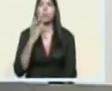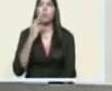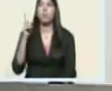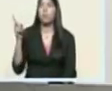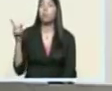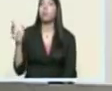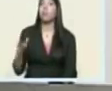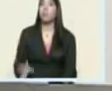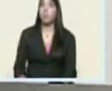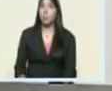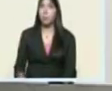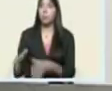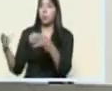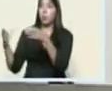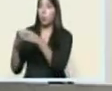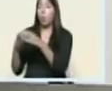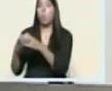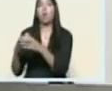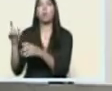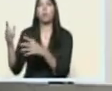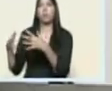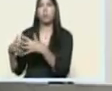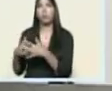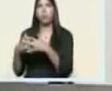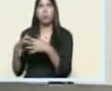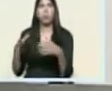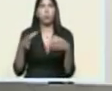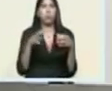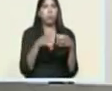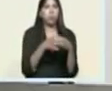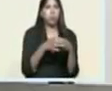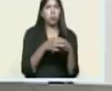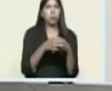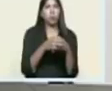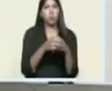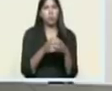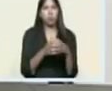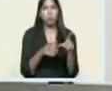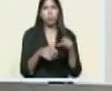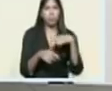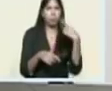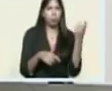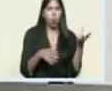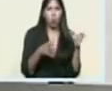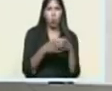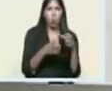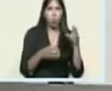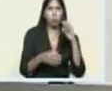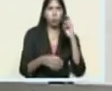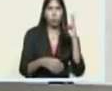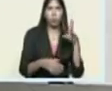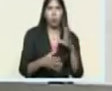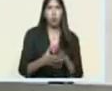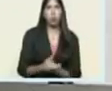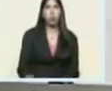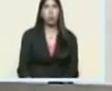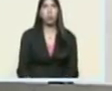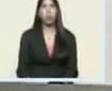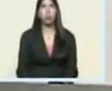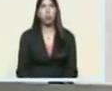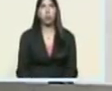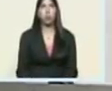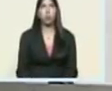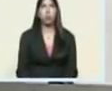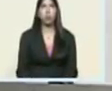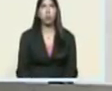Houston enfrentan en el estadio de los Dodgers de Los Ángeles la final de las Grandes Ligas. Se llama la Serie Mundial, no es